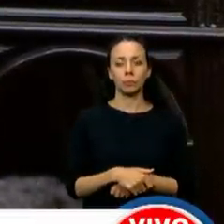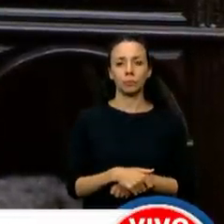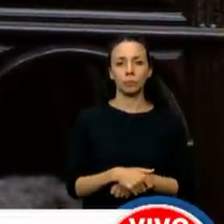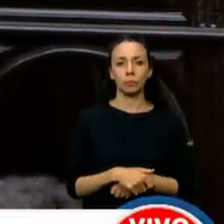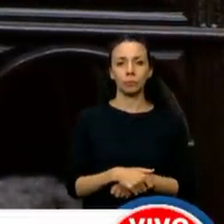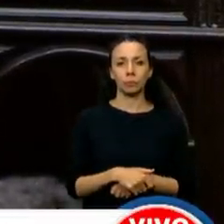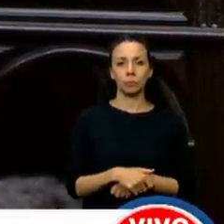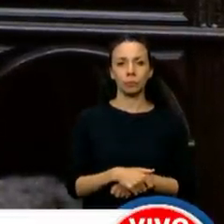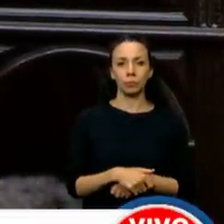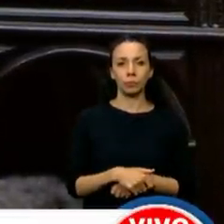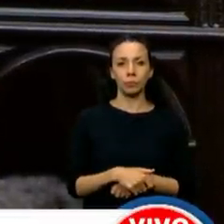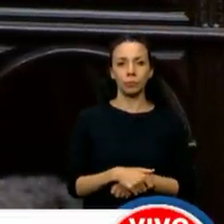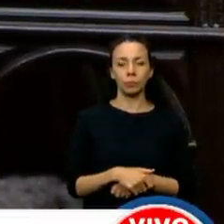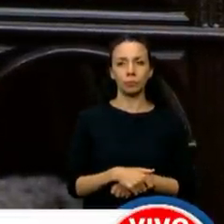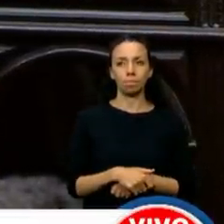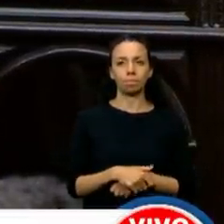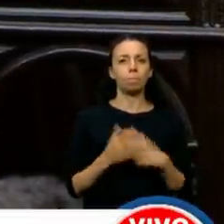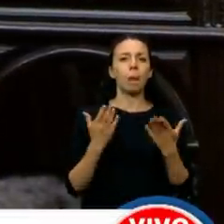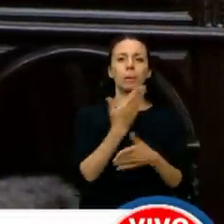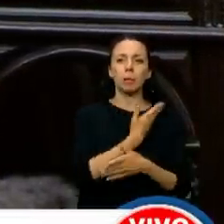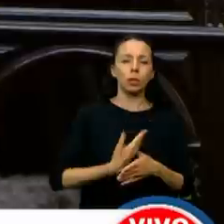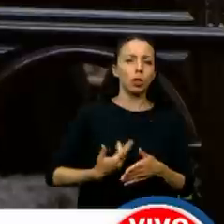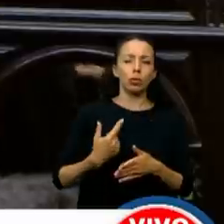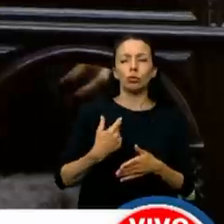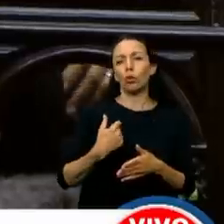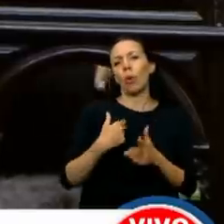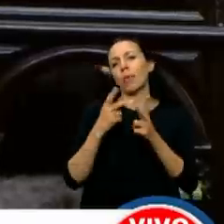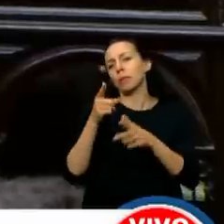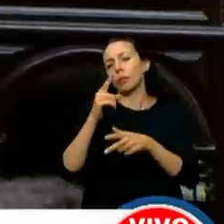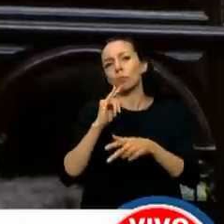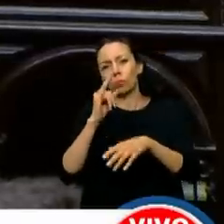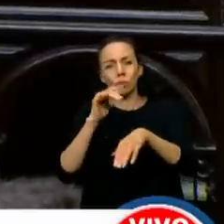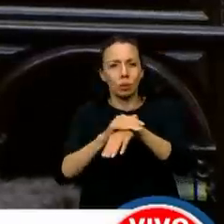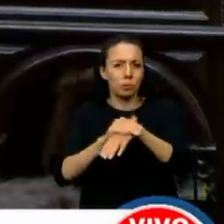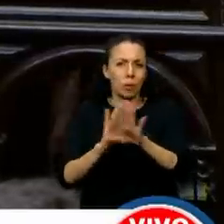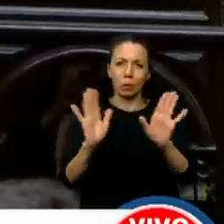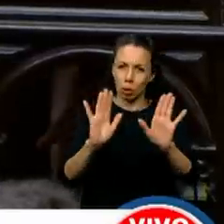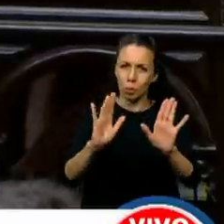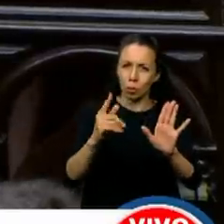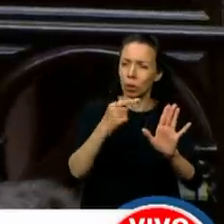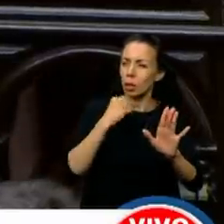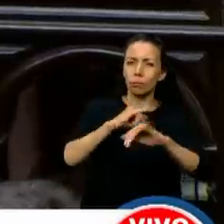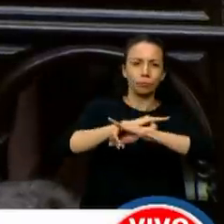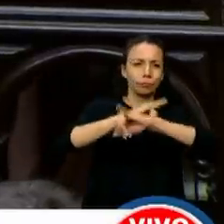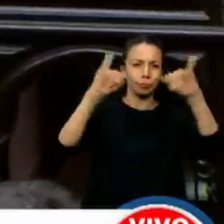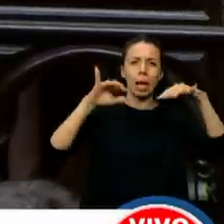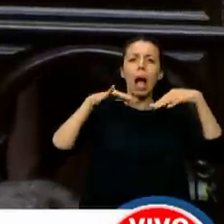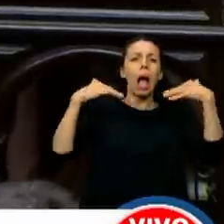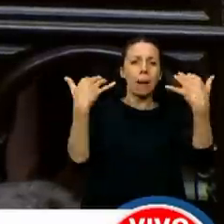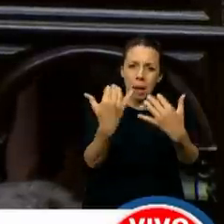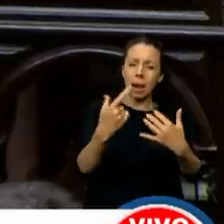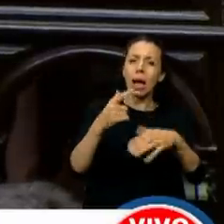presidente yo no le voy a hacer cargo a usted pero quiero recordar a la cámara que el reglamento